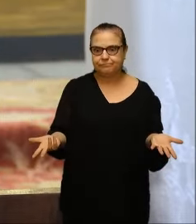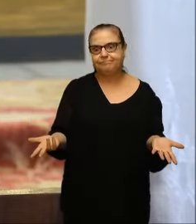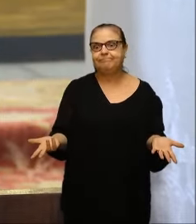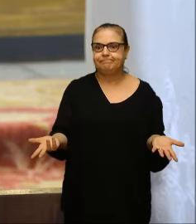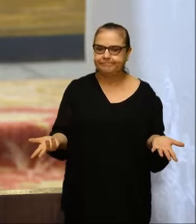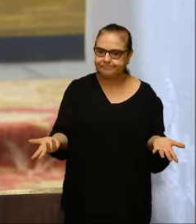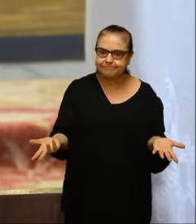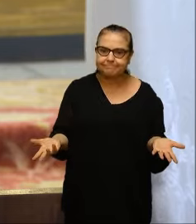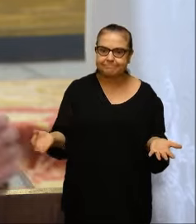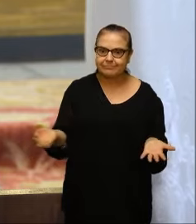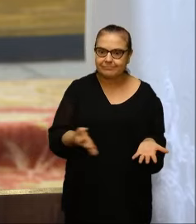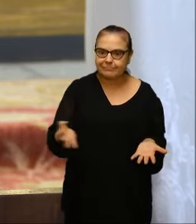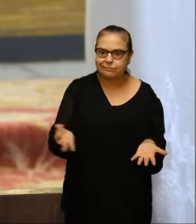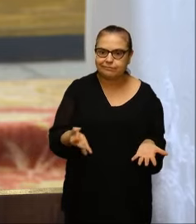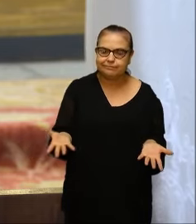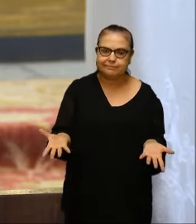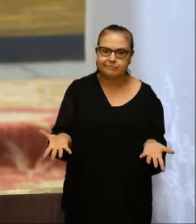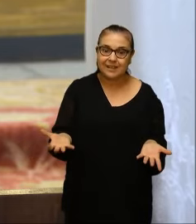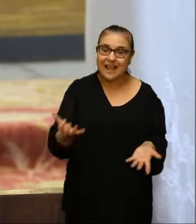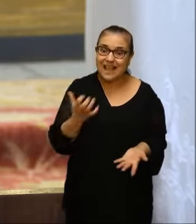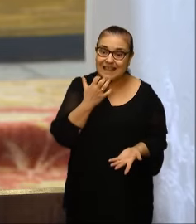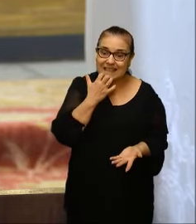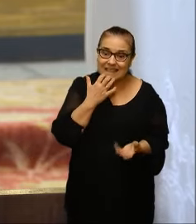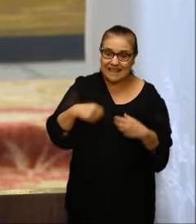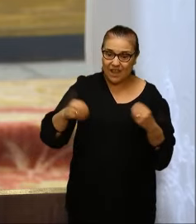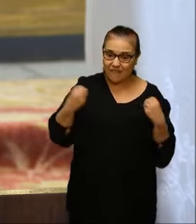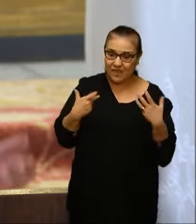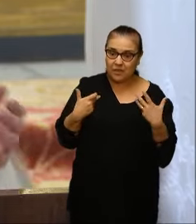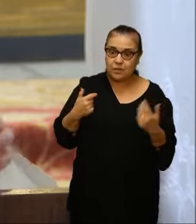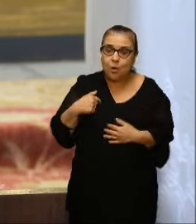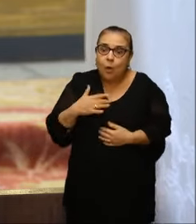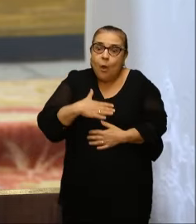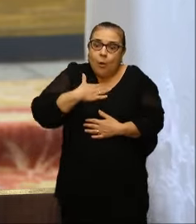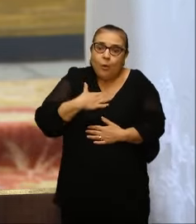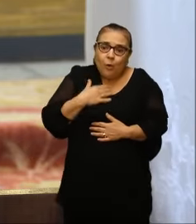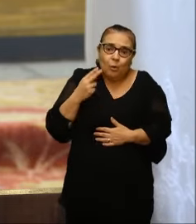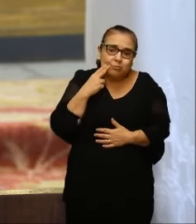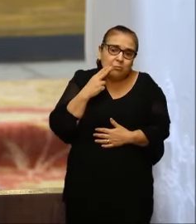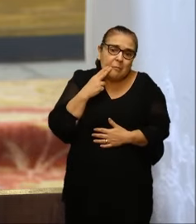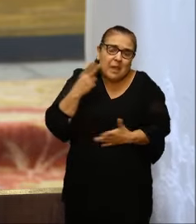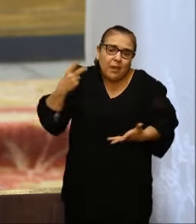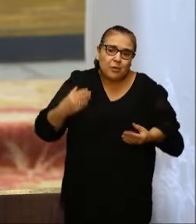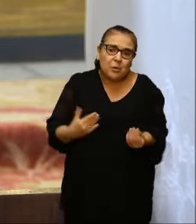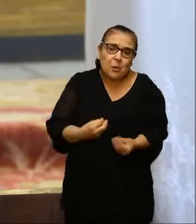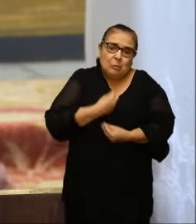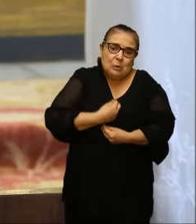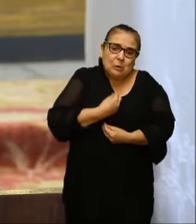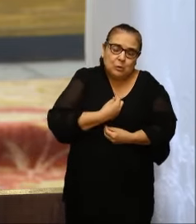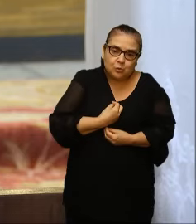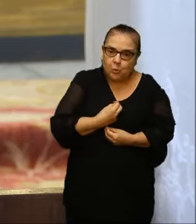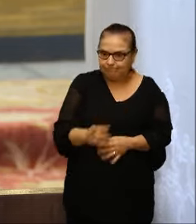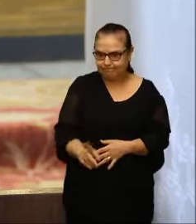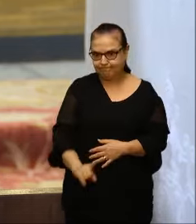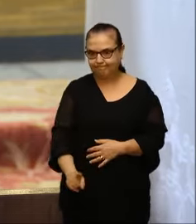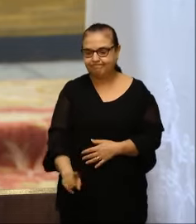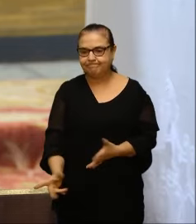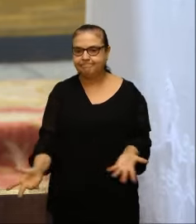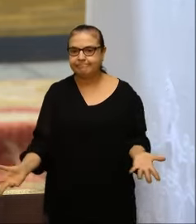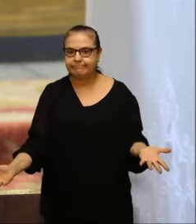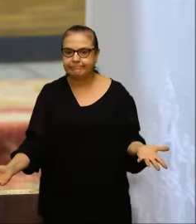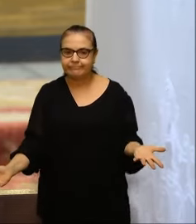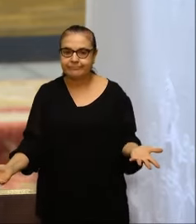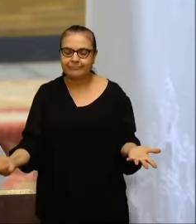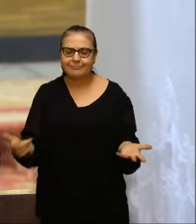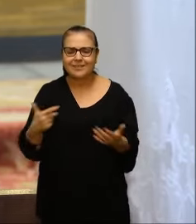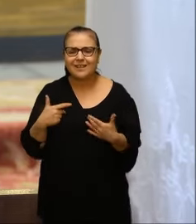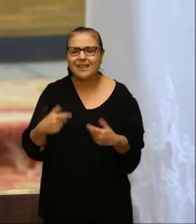tú. Si en la vida las cosas me van asustando, ya me dirás tú. Si el Señor, que como dice la Escritura, con